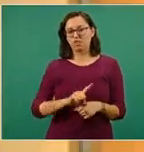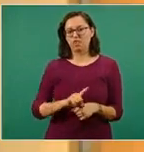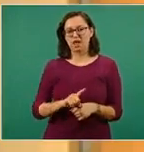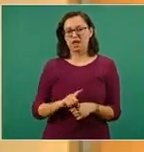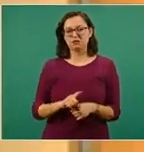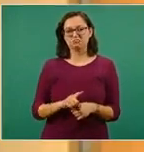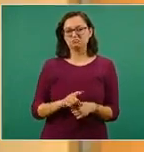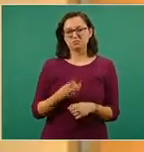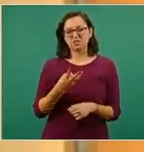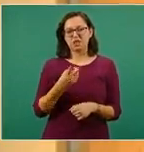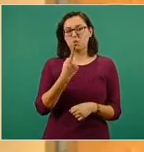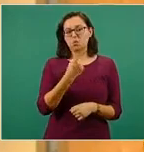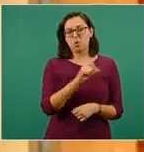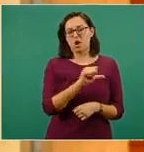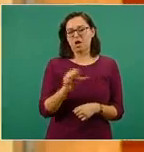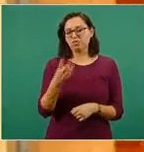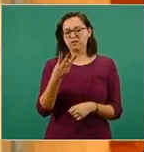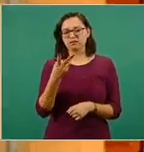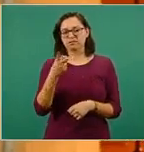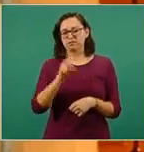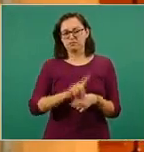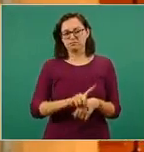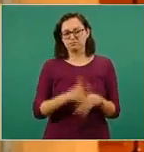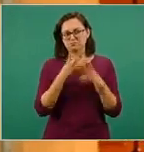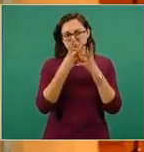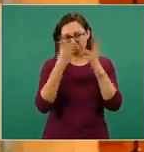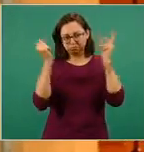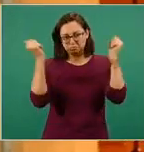hasta 72 horas.